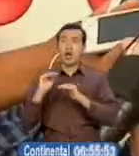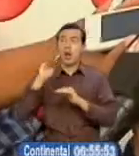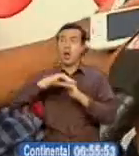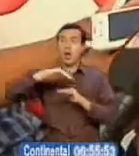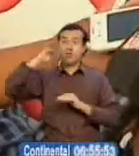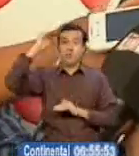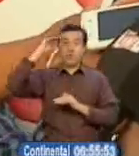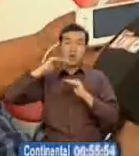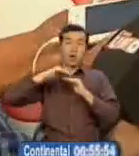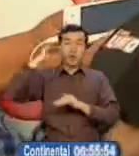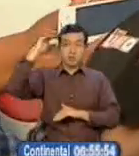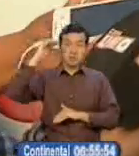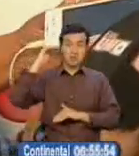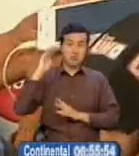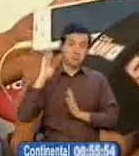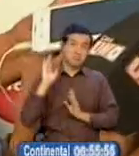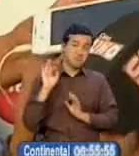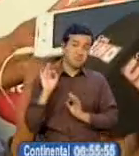eso